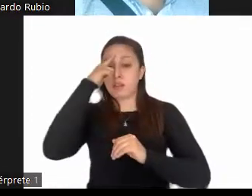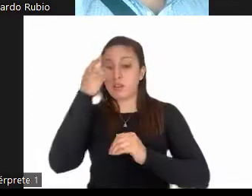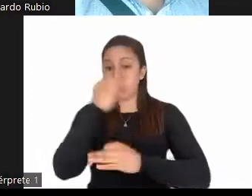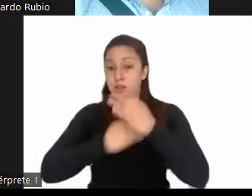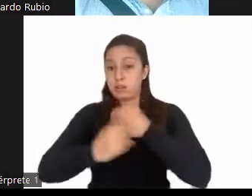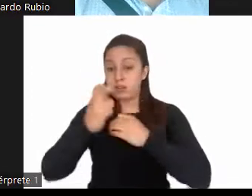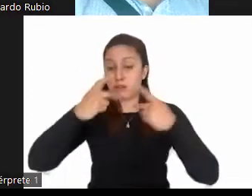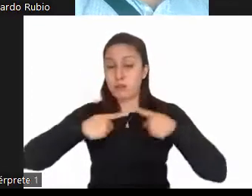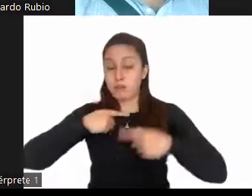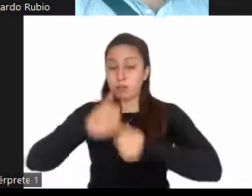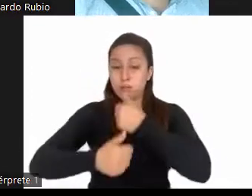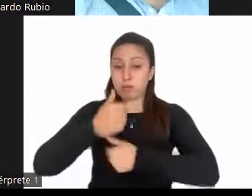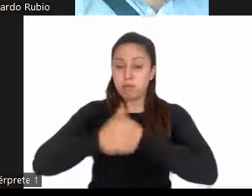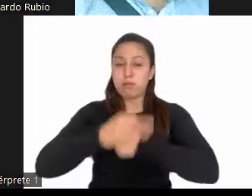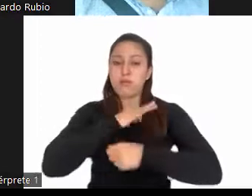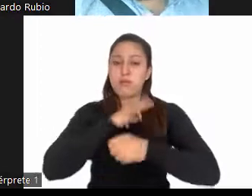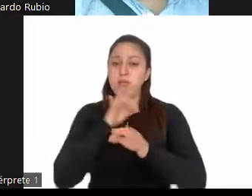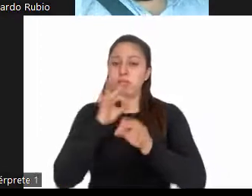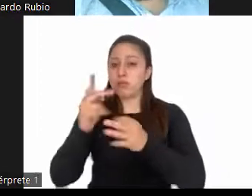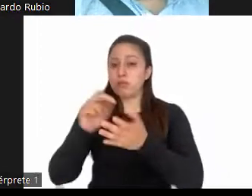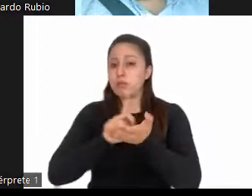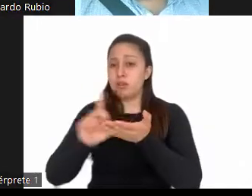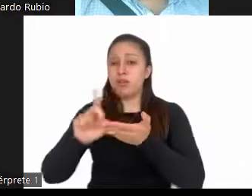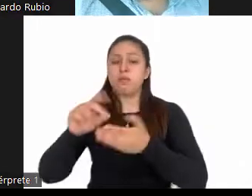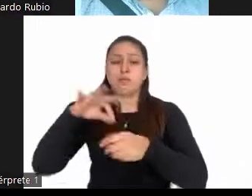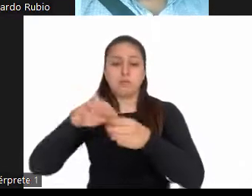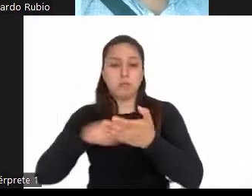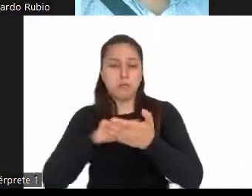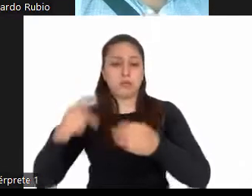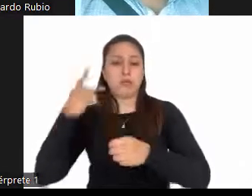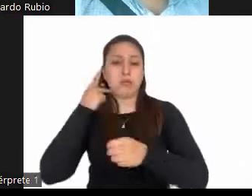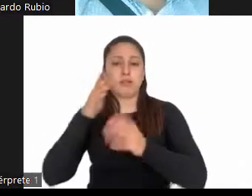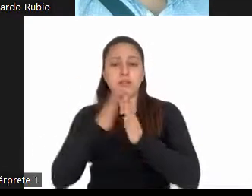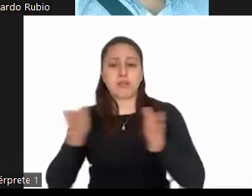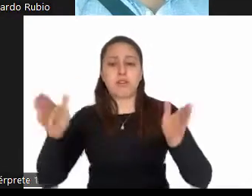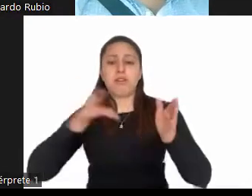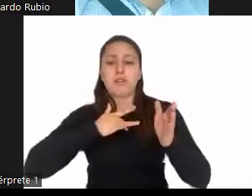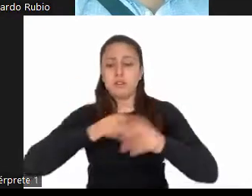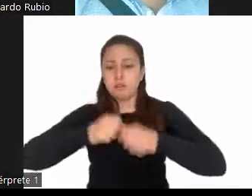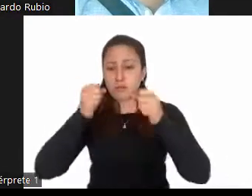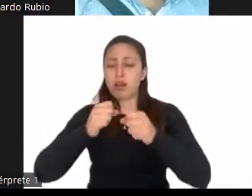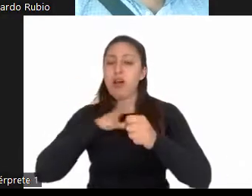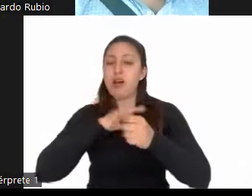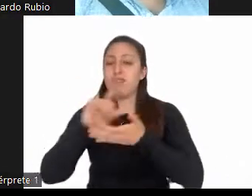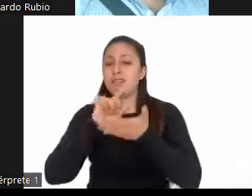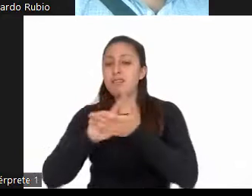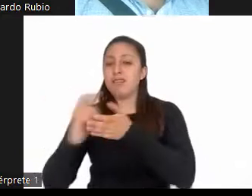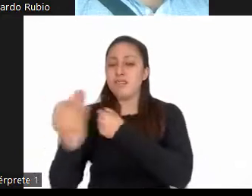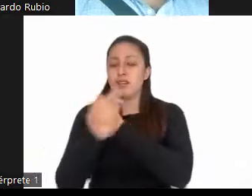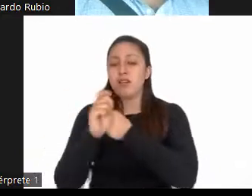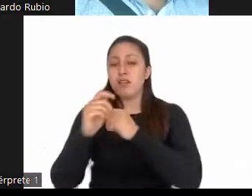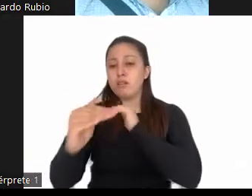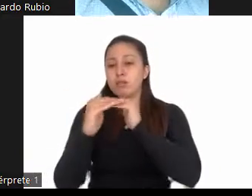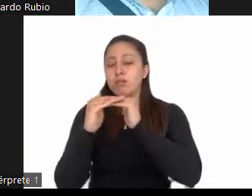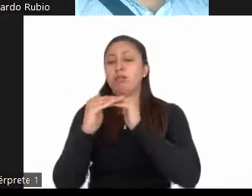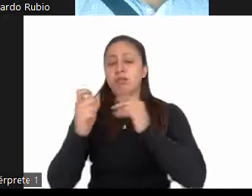puedan ejercer sus derechos políticos y electorales en un contexto de seguridad jurídica y en condiciones de igualdad. El